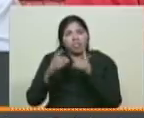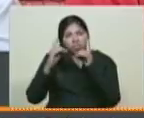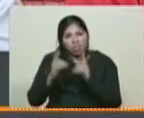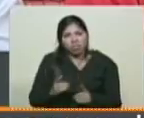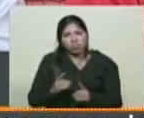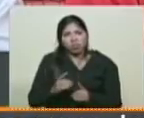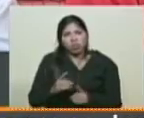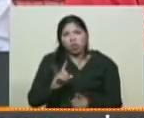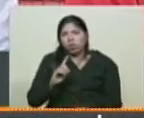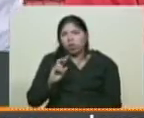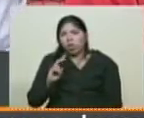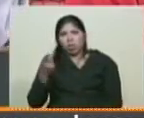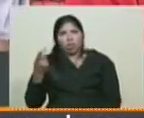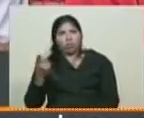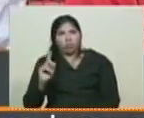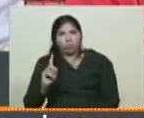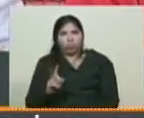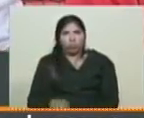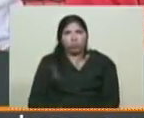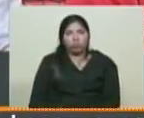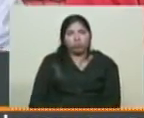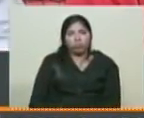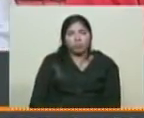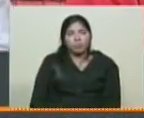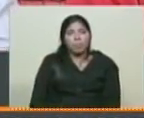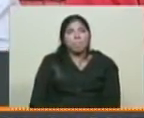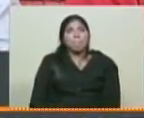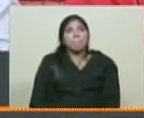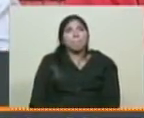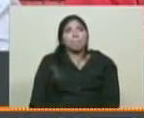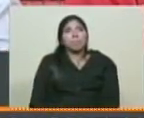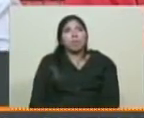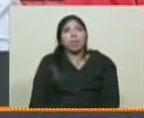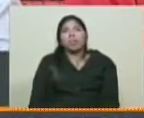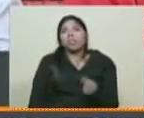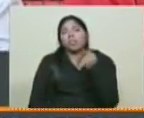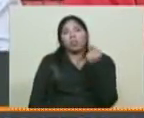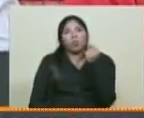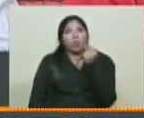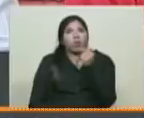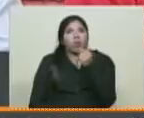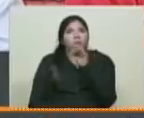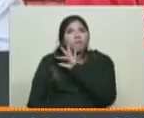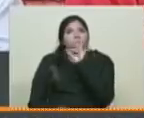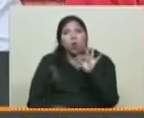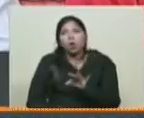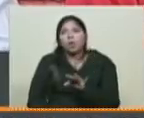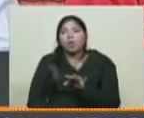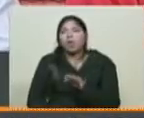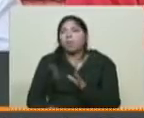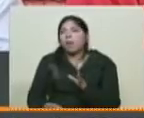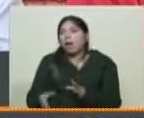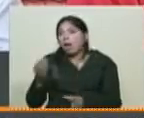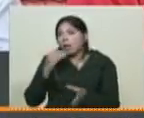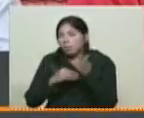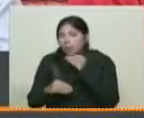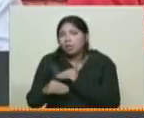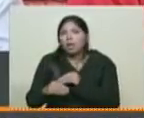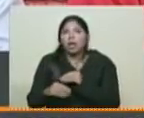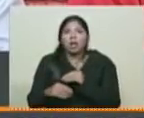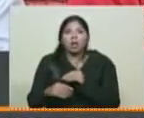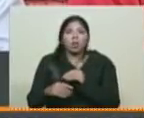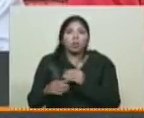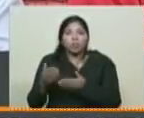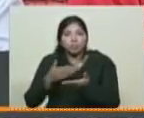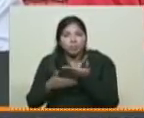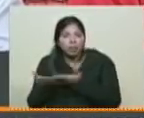Nosotros también reiteramos que no se condicione ningún elemento ni económico, ni alimentario, ni de intercambio a